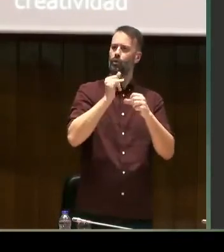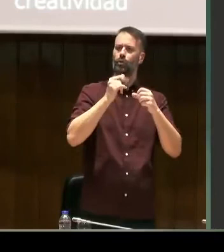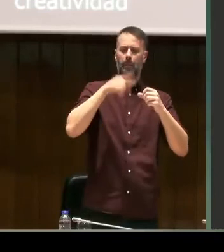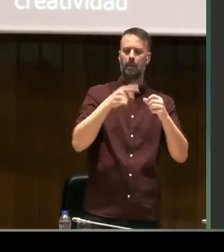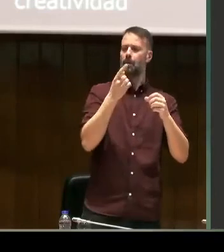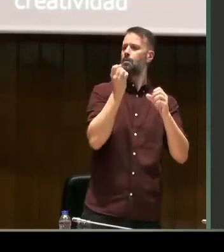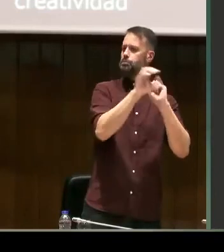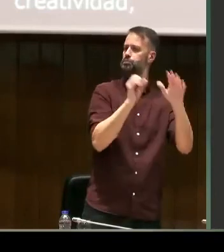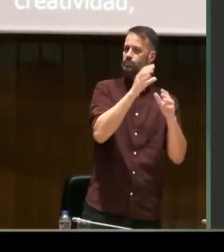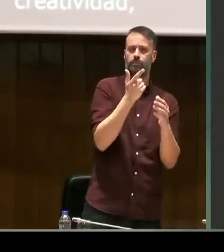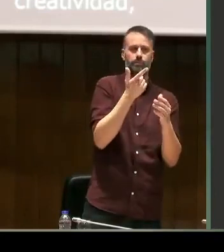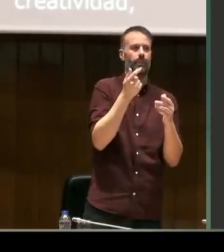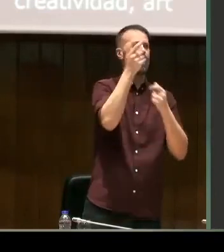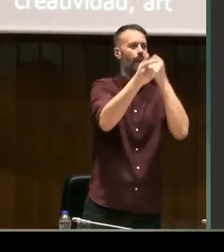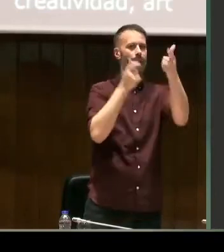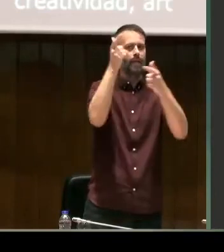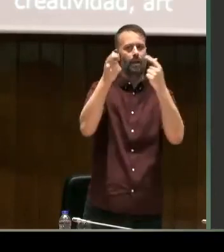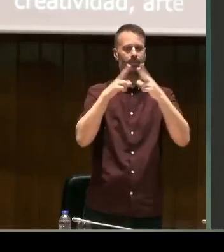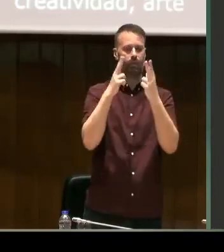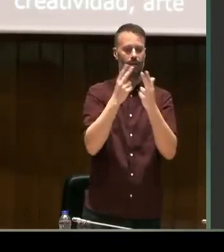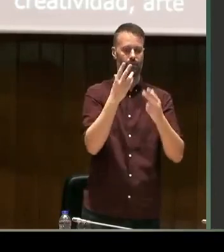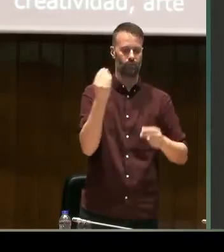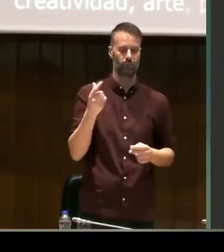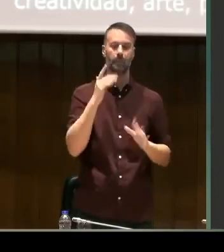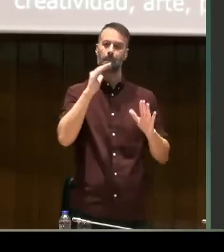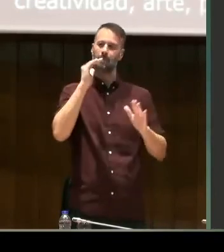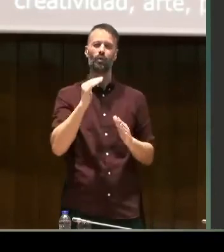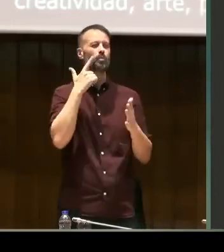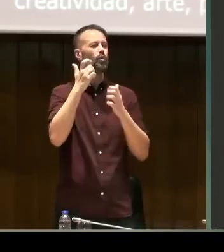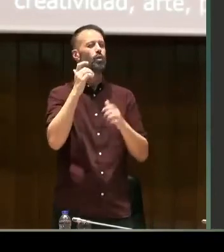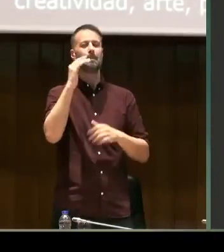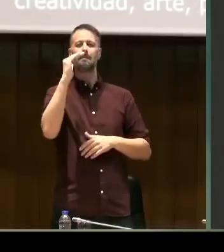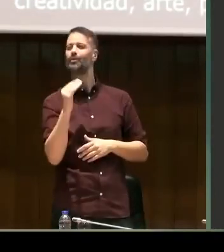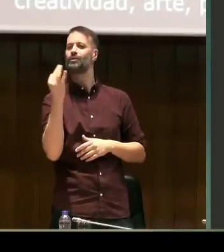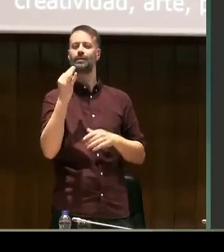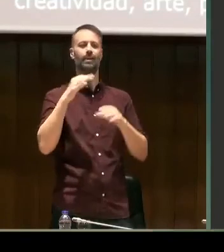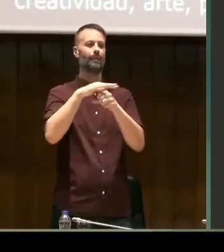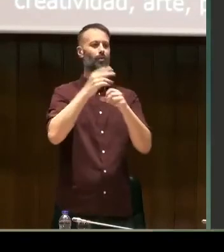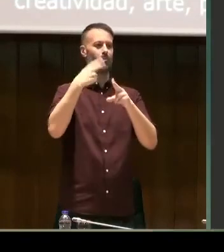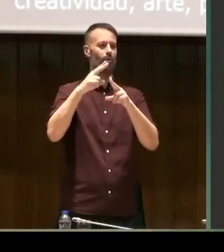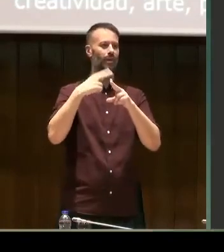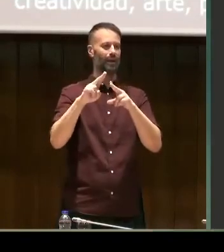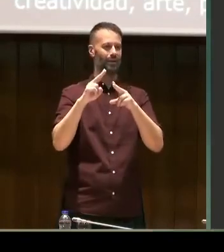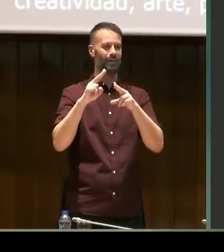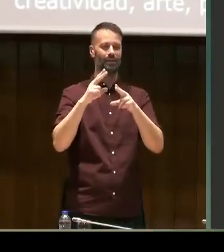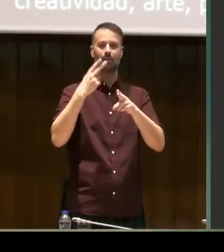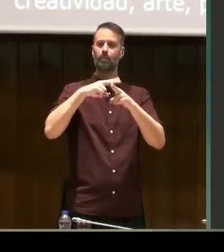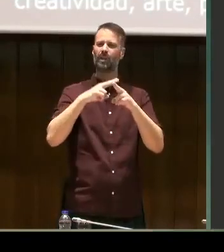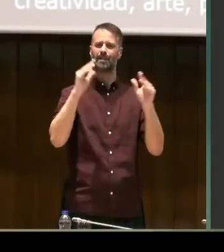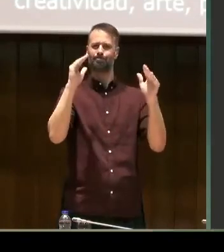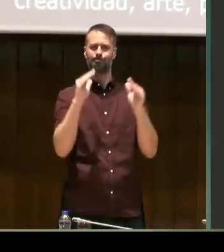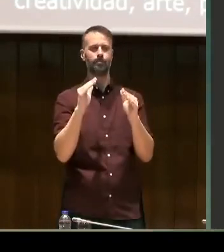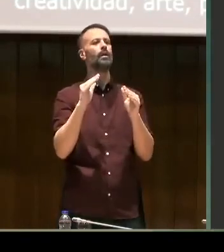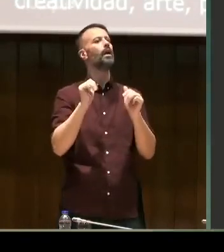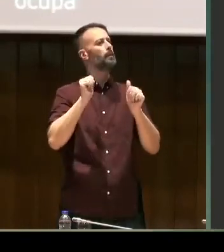a excepcionales. También se recogen otros ámbitos en los que las personas sordas aportan mucho a la sociedad. En